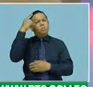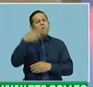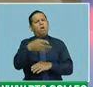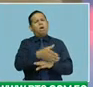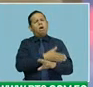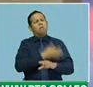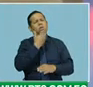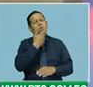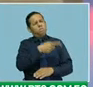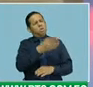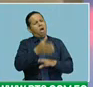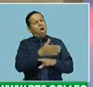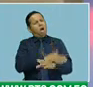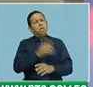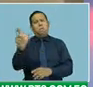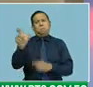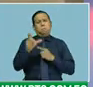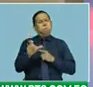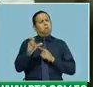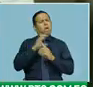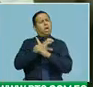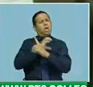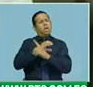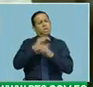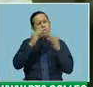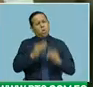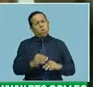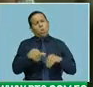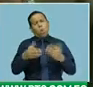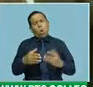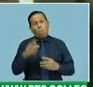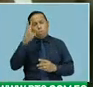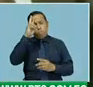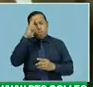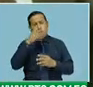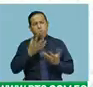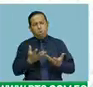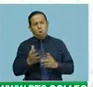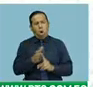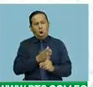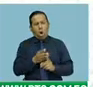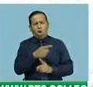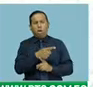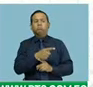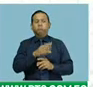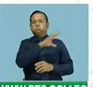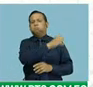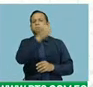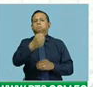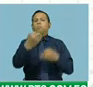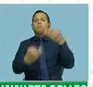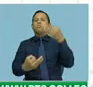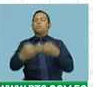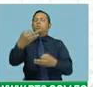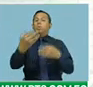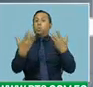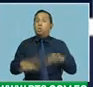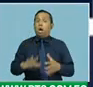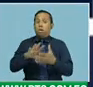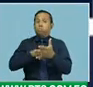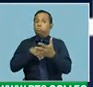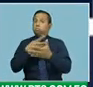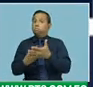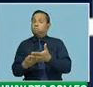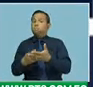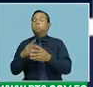en la obtención de su carnet de discapacidad, ya tiene fecha para su comparecencia. Según el cronograma para la sustanciación, el interpelado